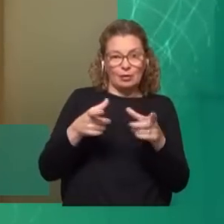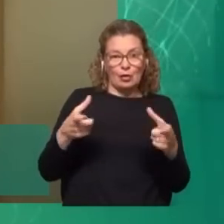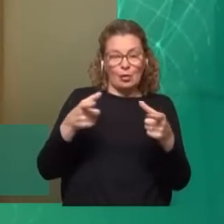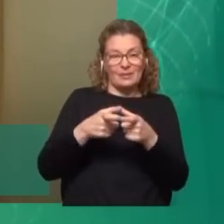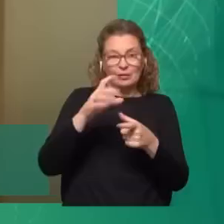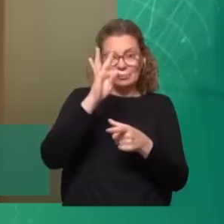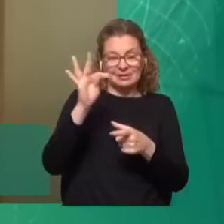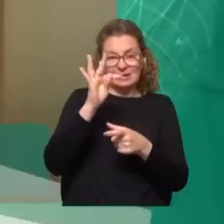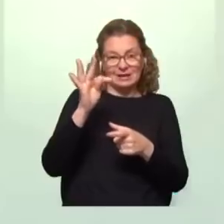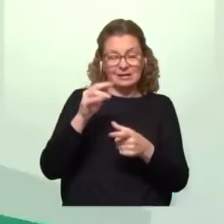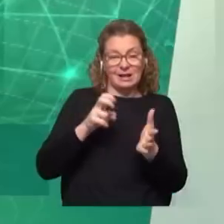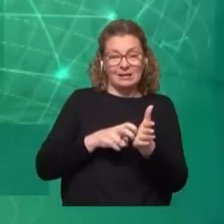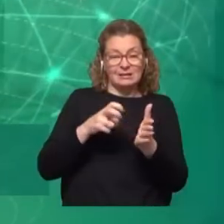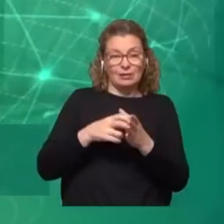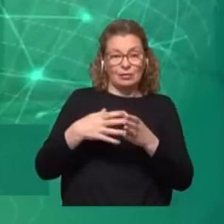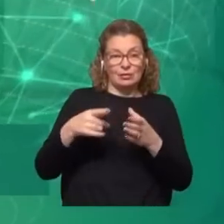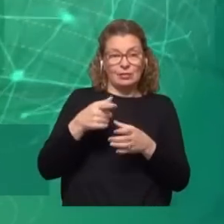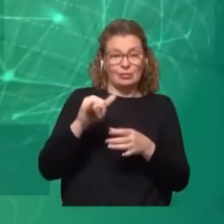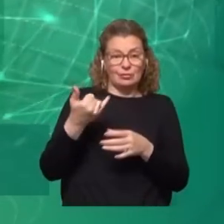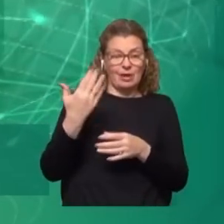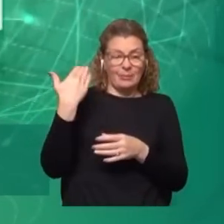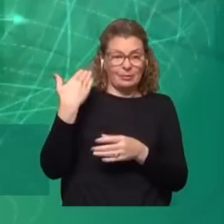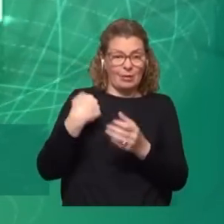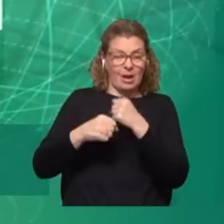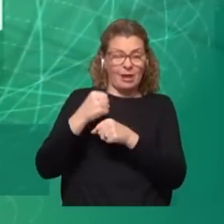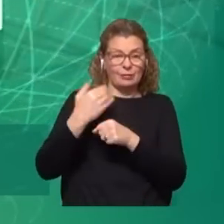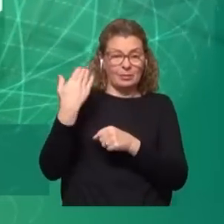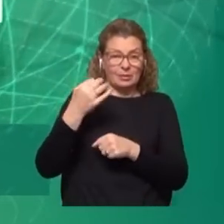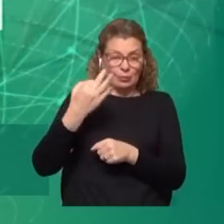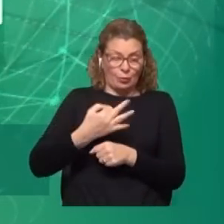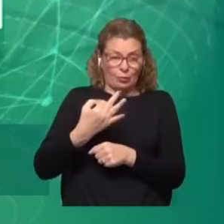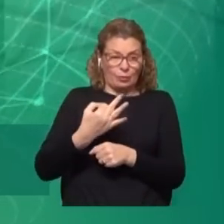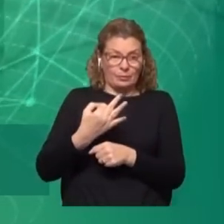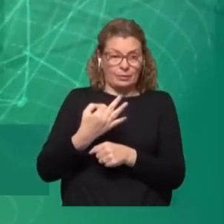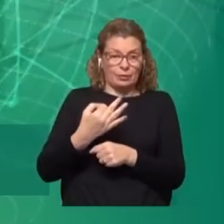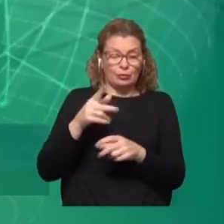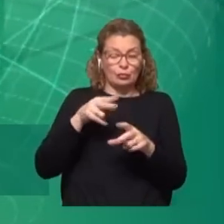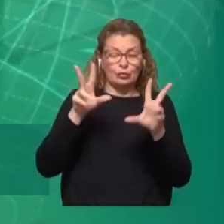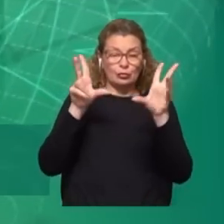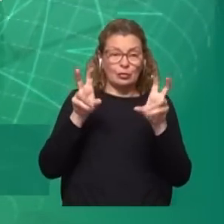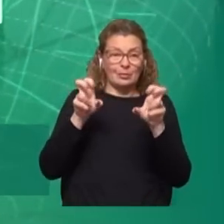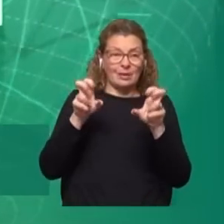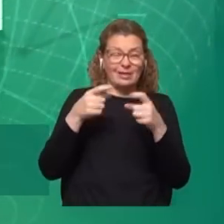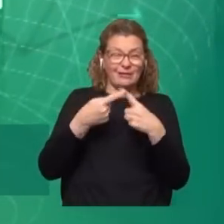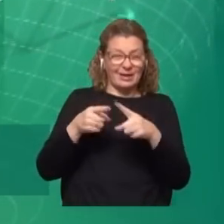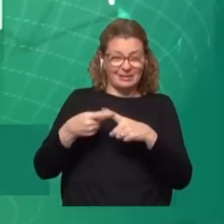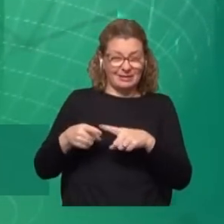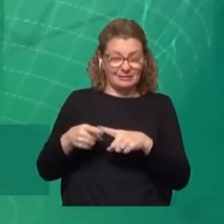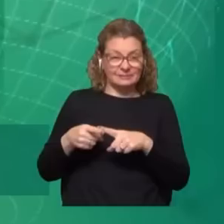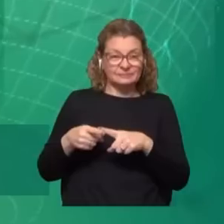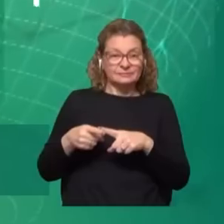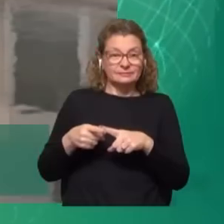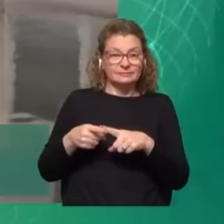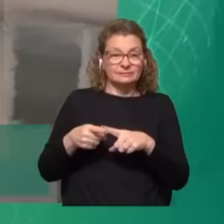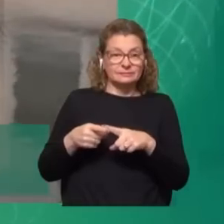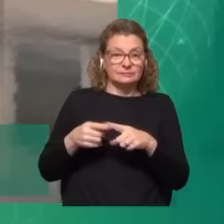comisión técnico mixta salto grande esto ya pasó el año pasado Aunque seguramente en el con todo el tema de las diferentes noticias que que que